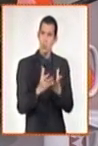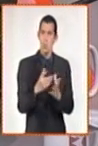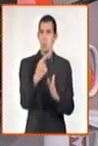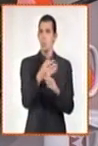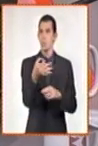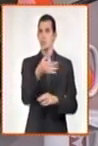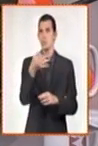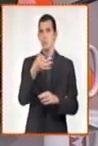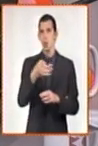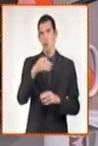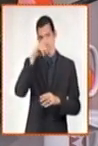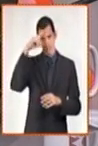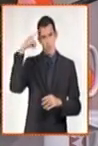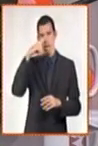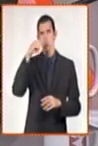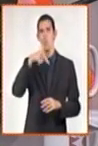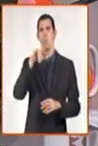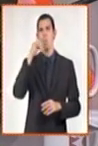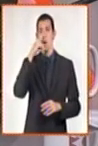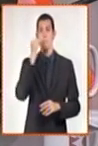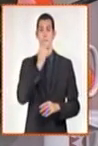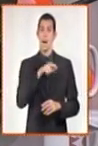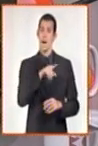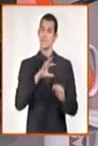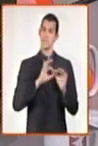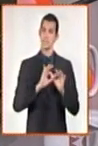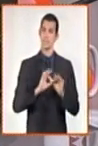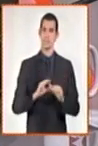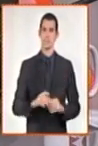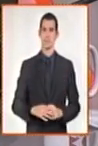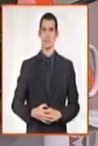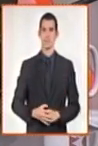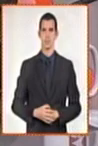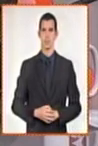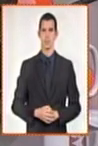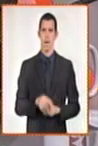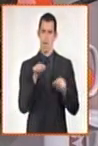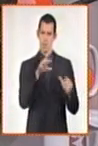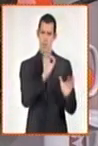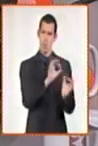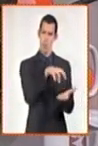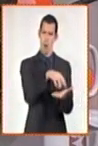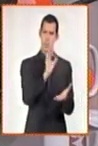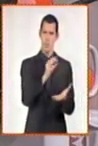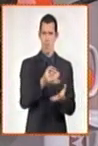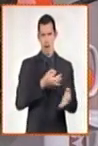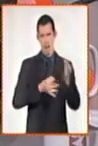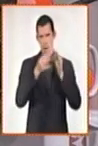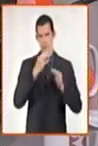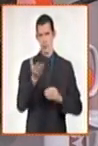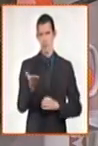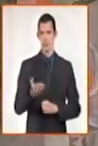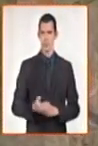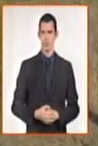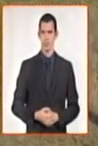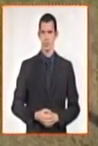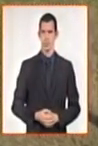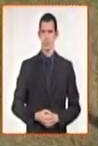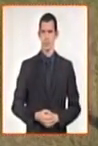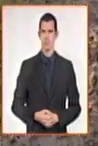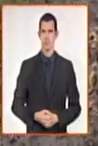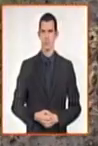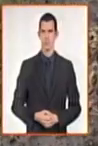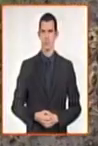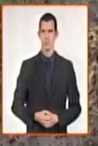Martínez, especialmente junto a la capital provincial, pues han sido duramente golpeados. Desde San Juan y Martínez, este reporte especial para la Mesa Redonda.